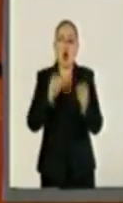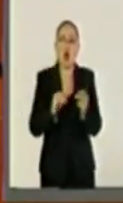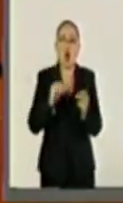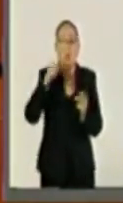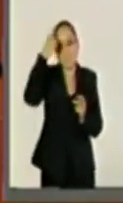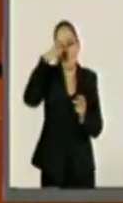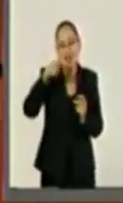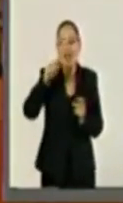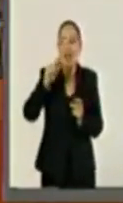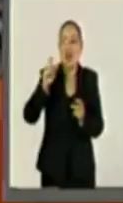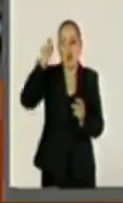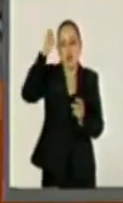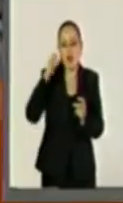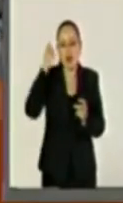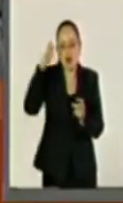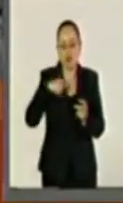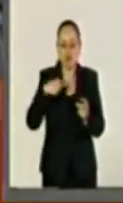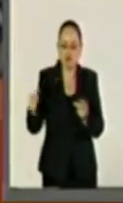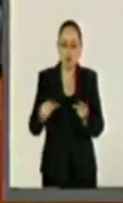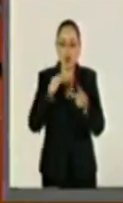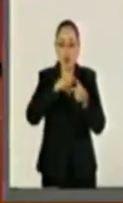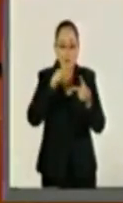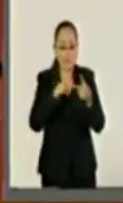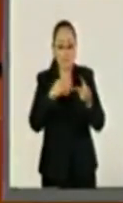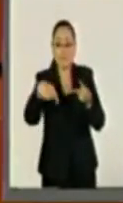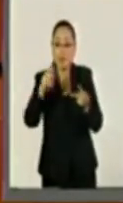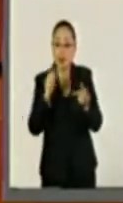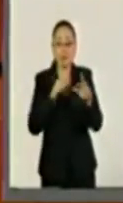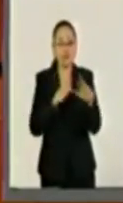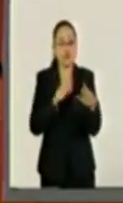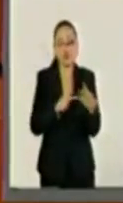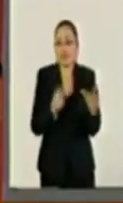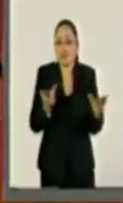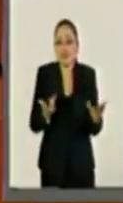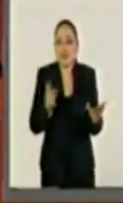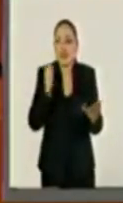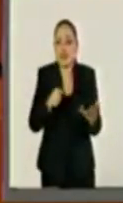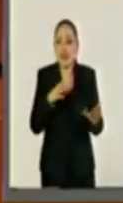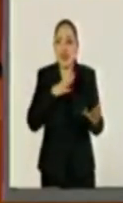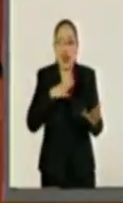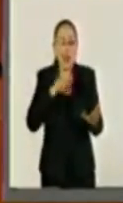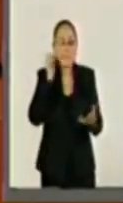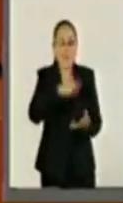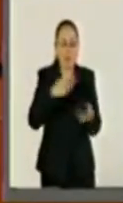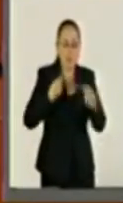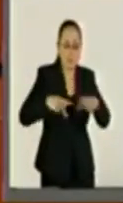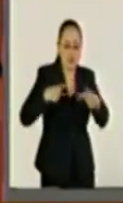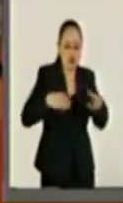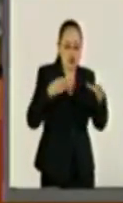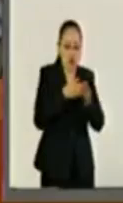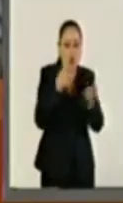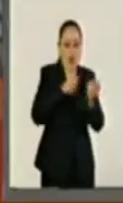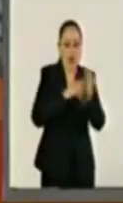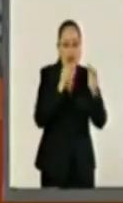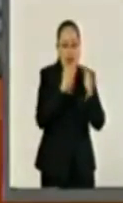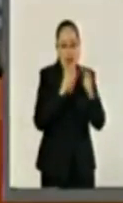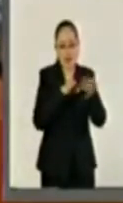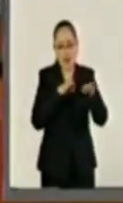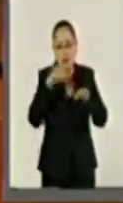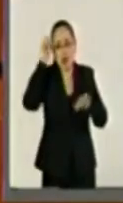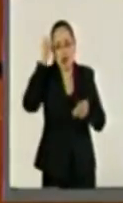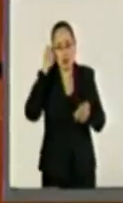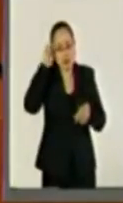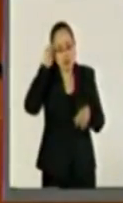retiro. Pero este artículo, que es excluyente, no le permite a quien realiza una labor que, si bien es cierto, es en el